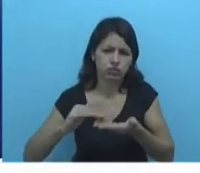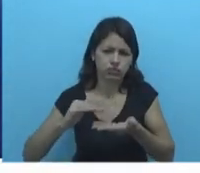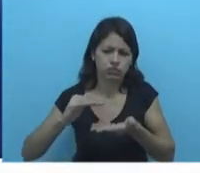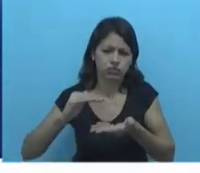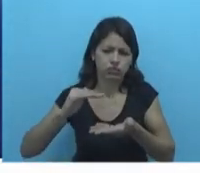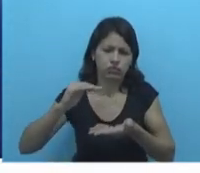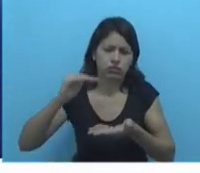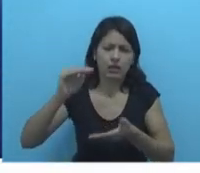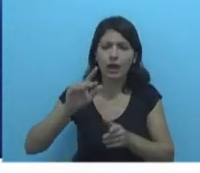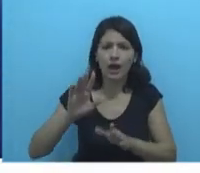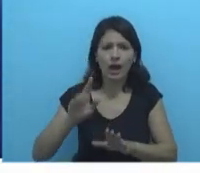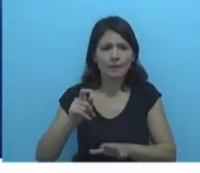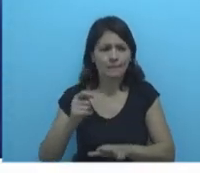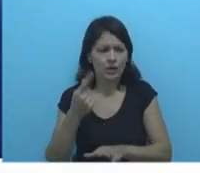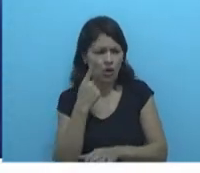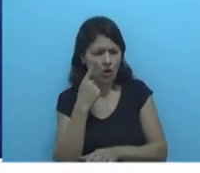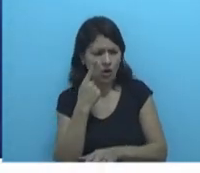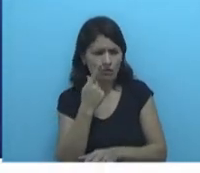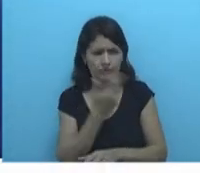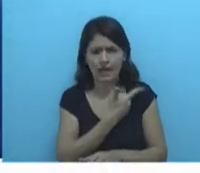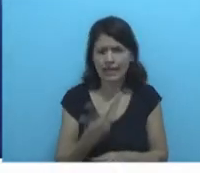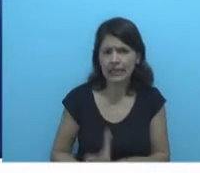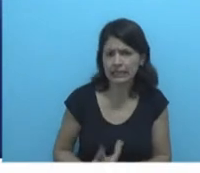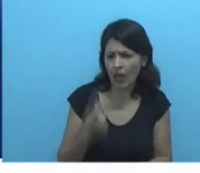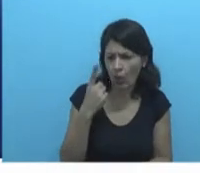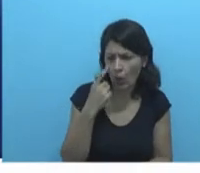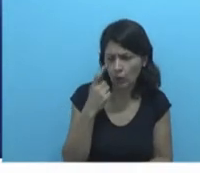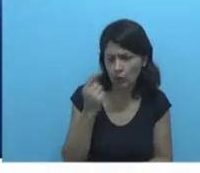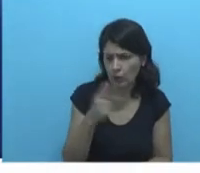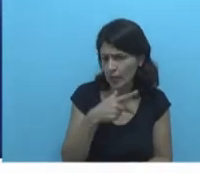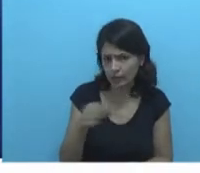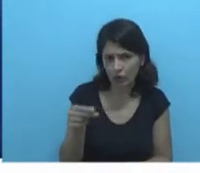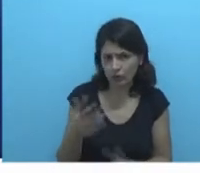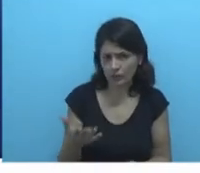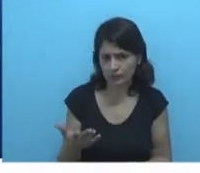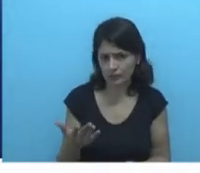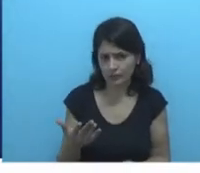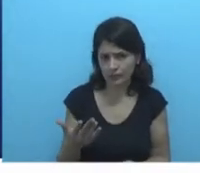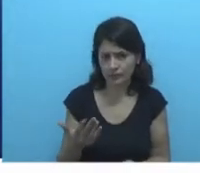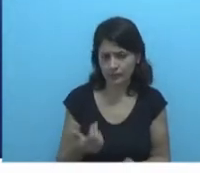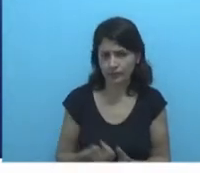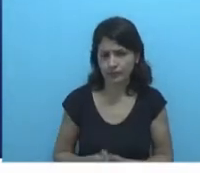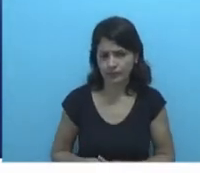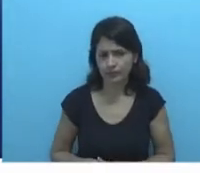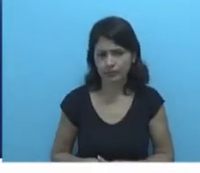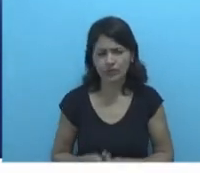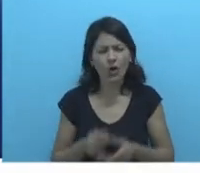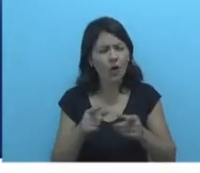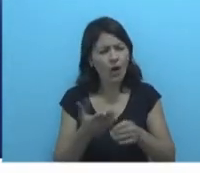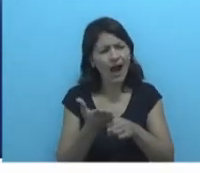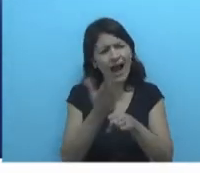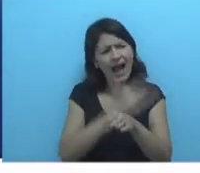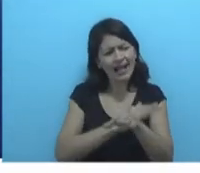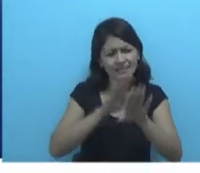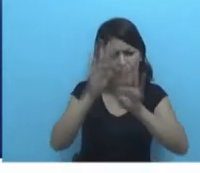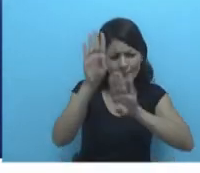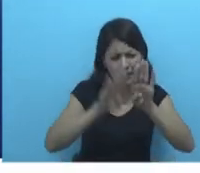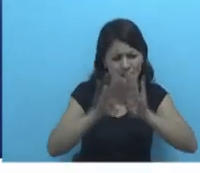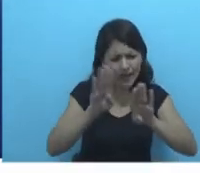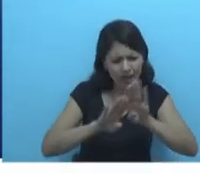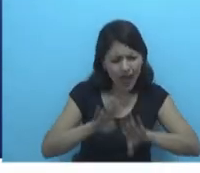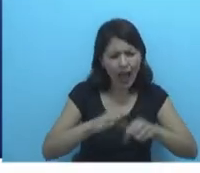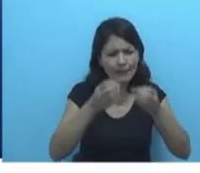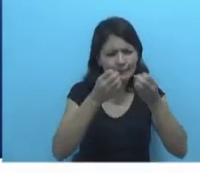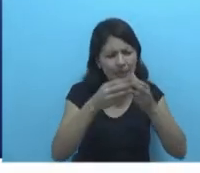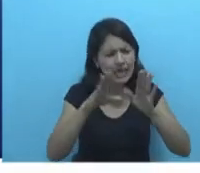controla. ¿Y qué hace con no controlar? ¿Qué hace con no hacer una planificación acorde? ¿Qué es lo que